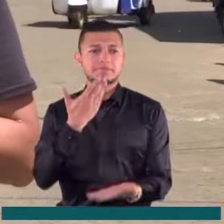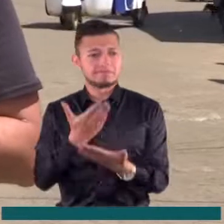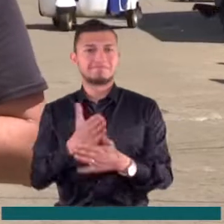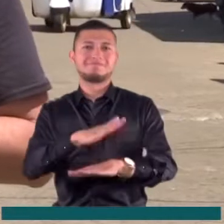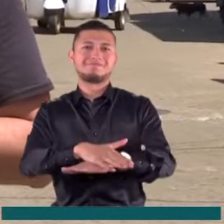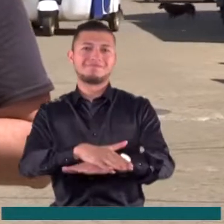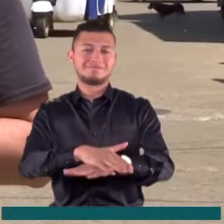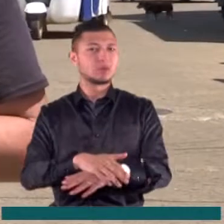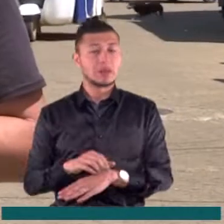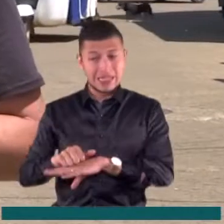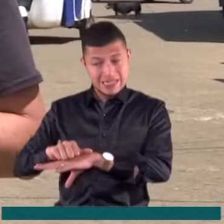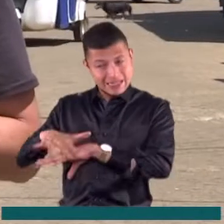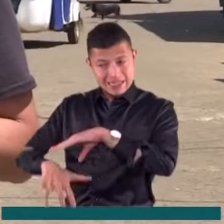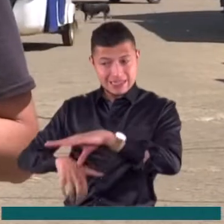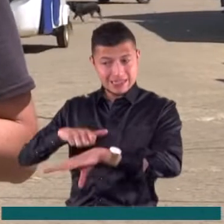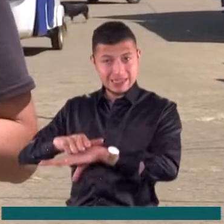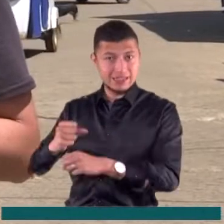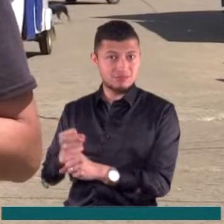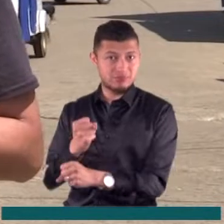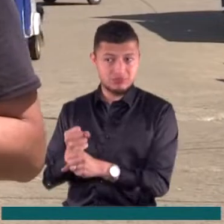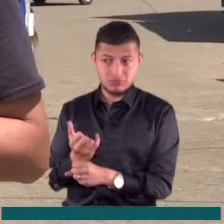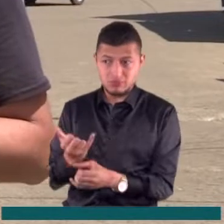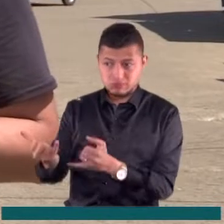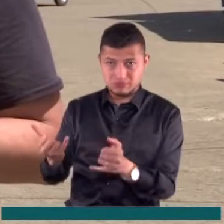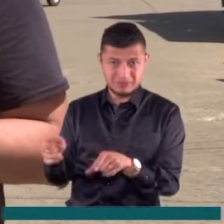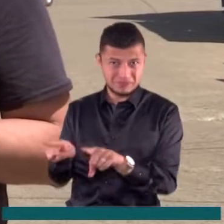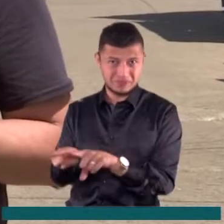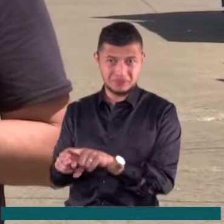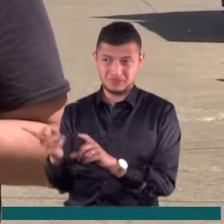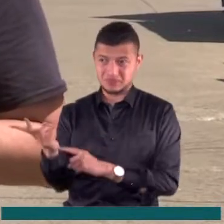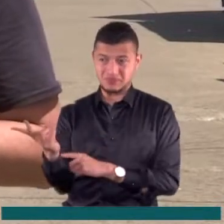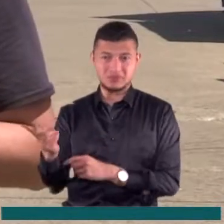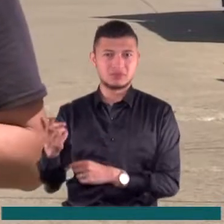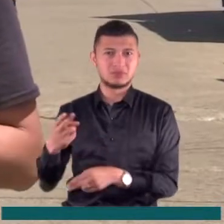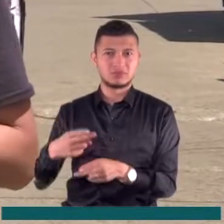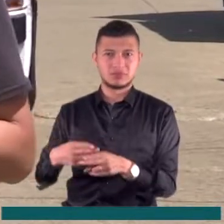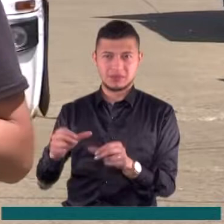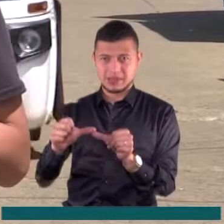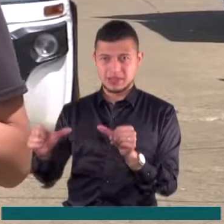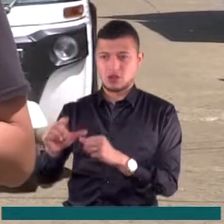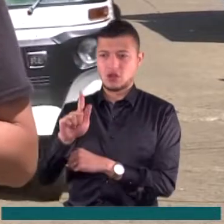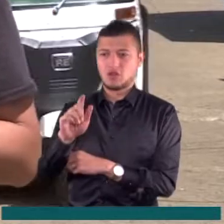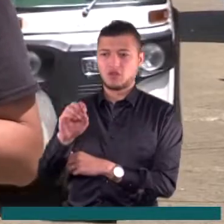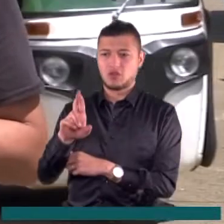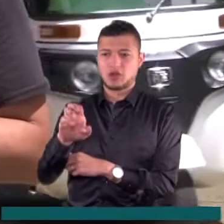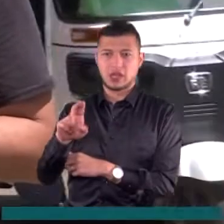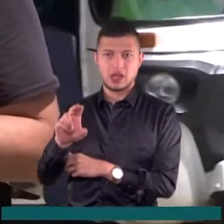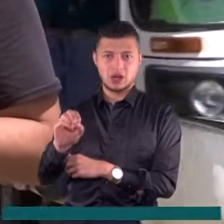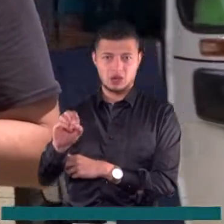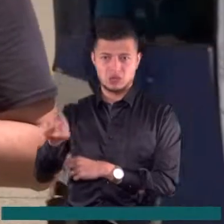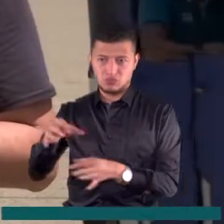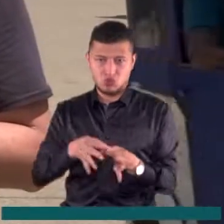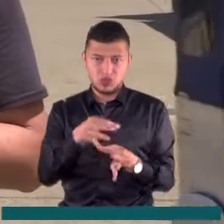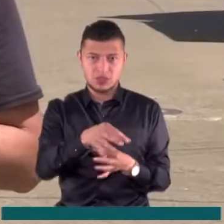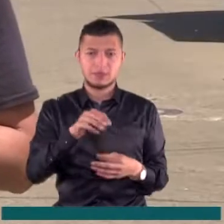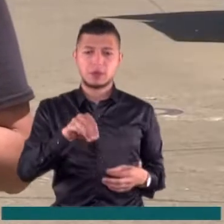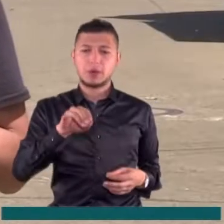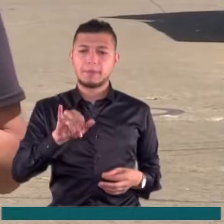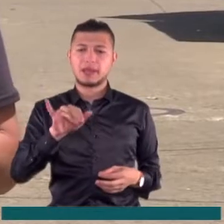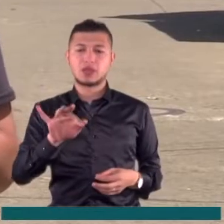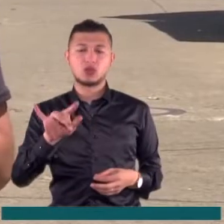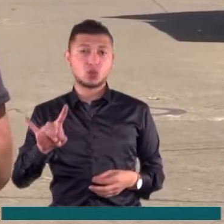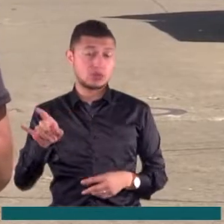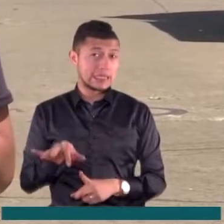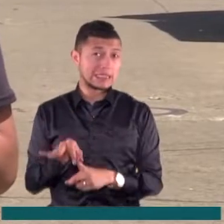mal Buenas tardes la labor de reciclaje que hacen los hermanos forero en el municipio de mitú tiene una condición